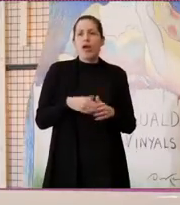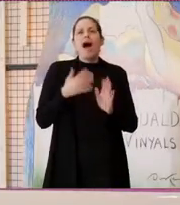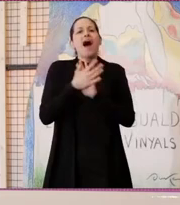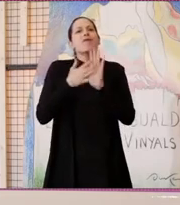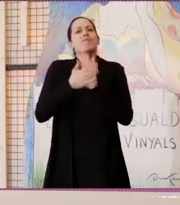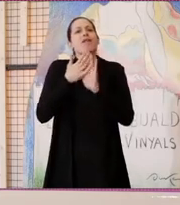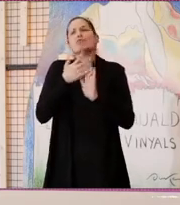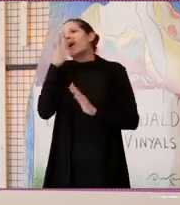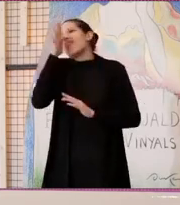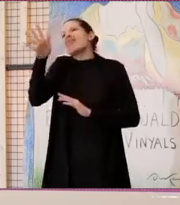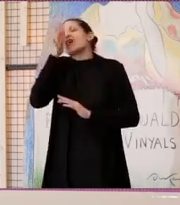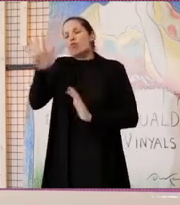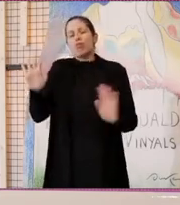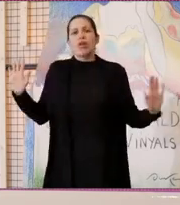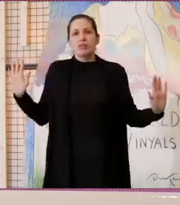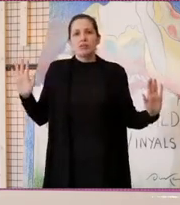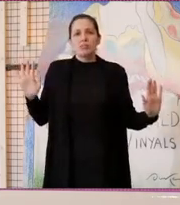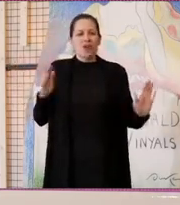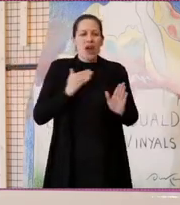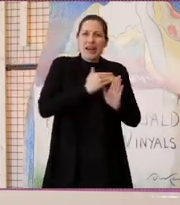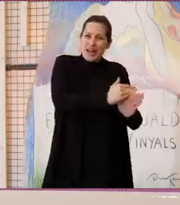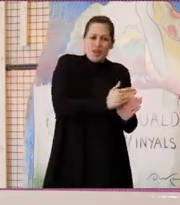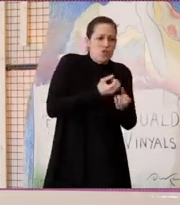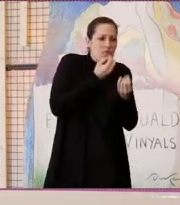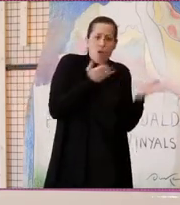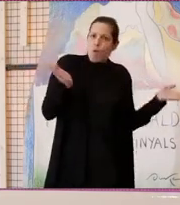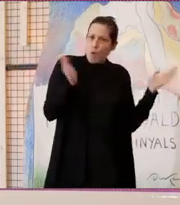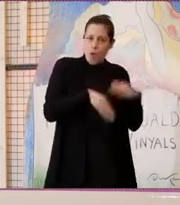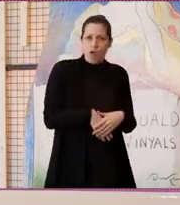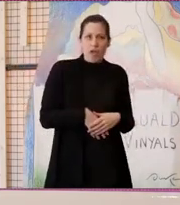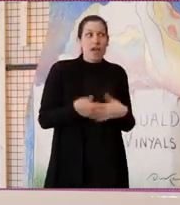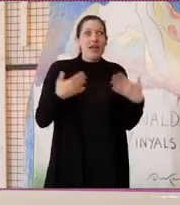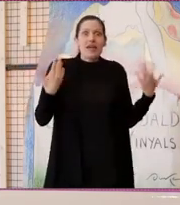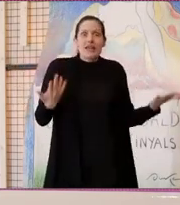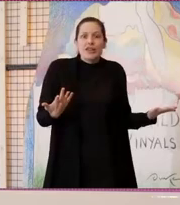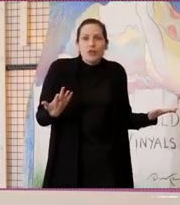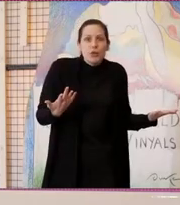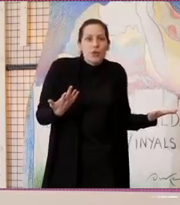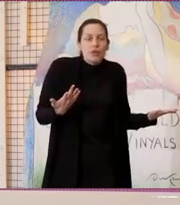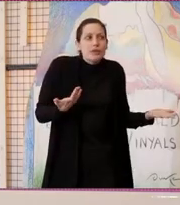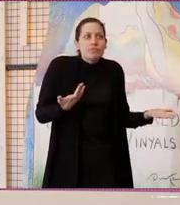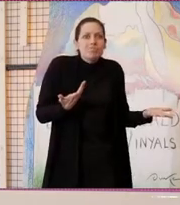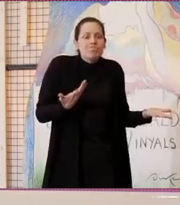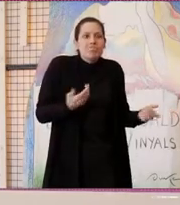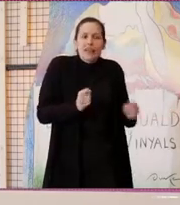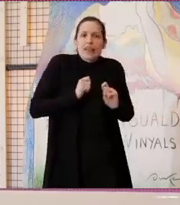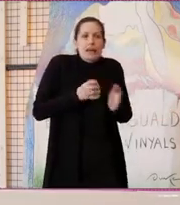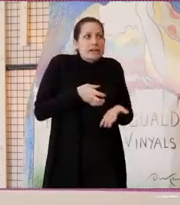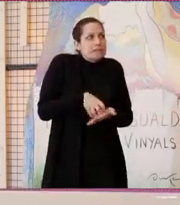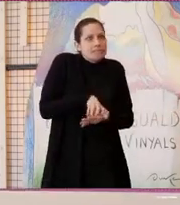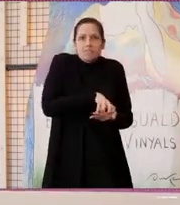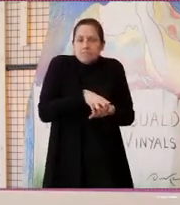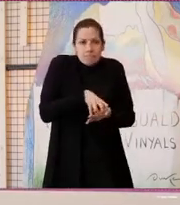cuatro años el gobierno central no tenemos buenos datos con lo cual ni siquiera sabemos En qué territorio estamos con exactitud